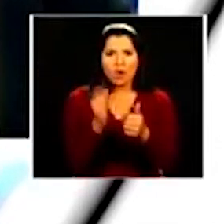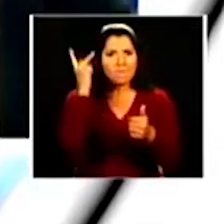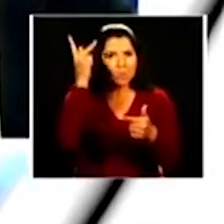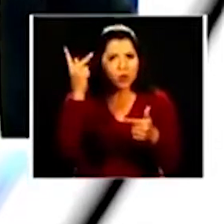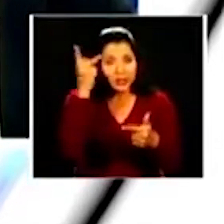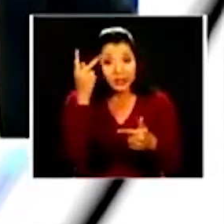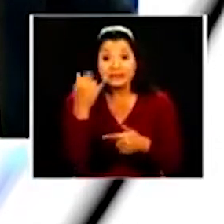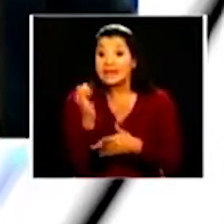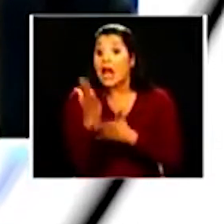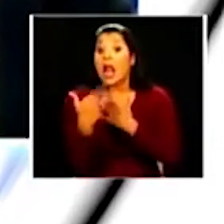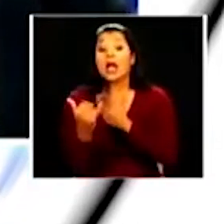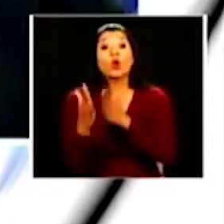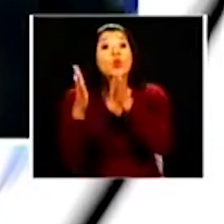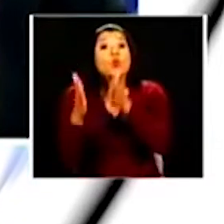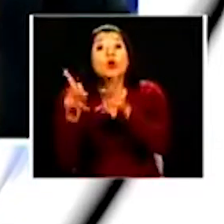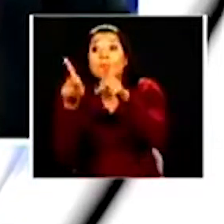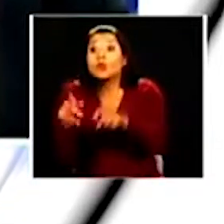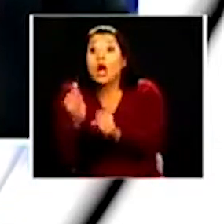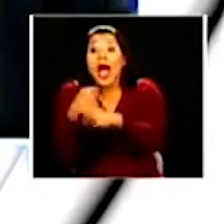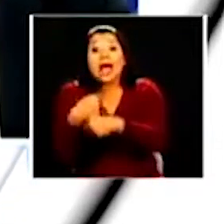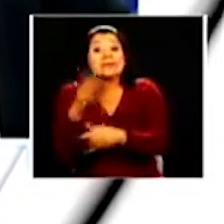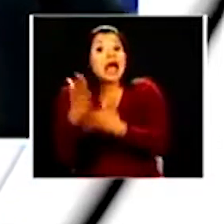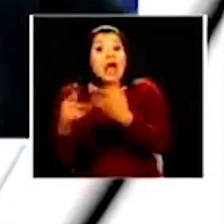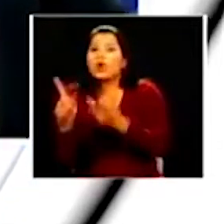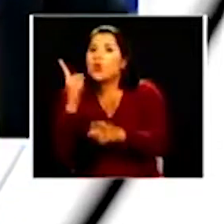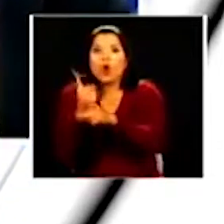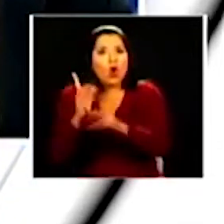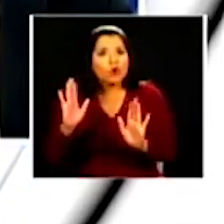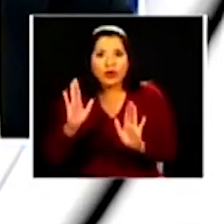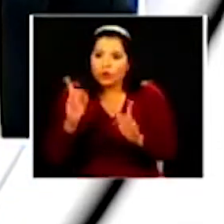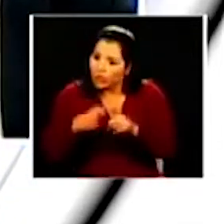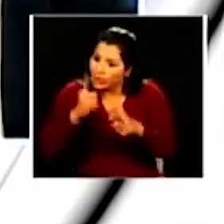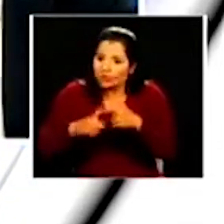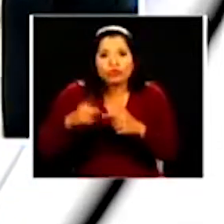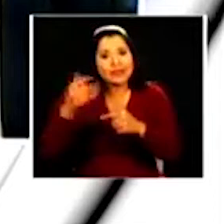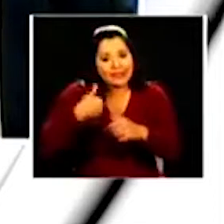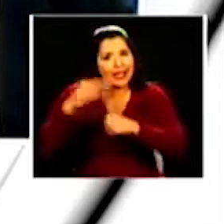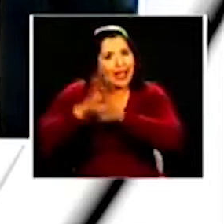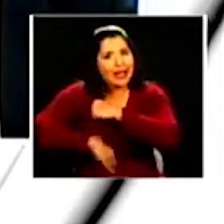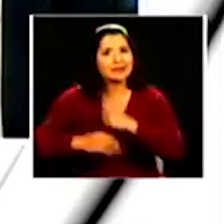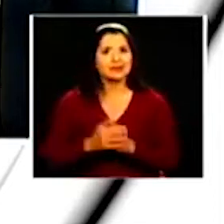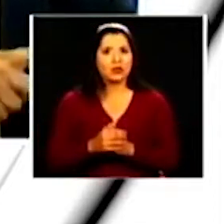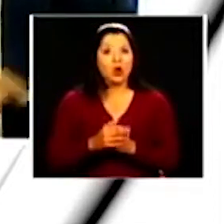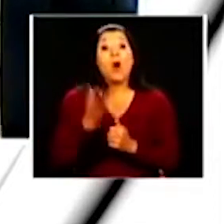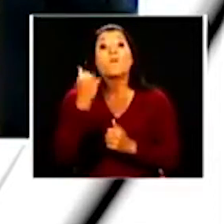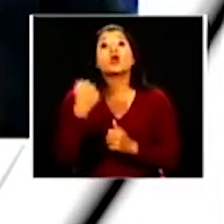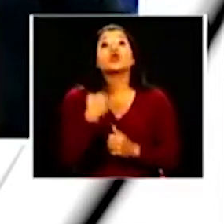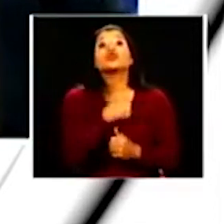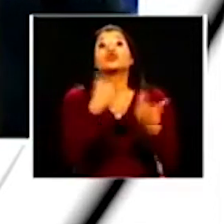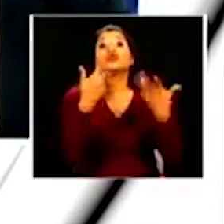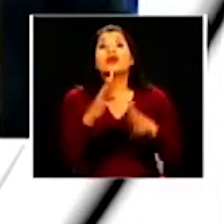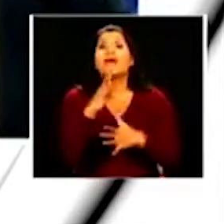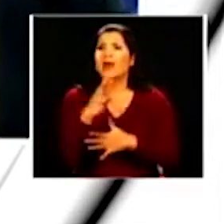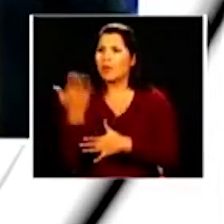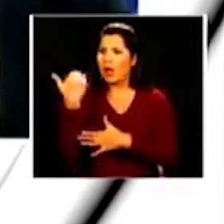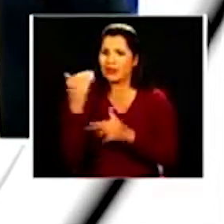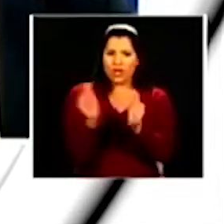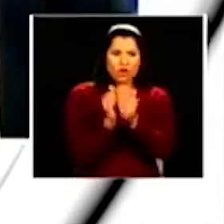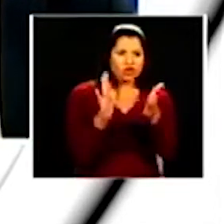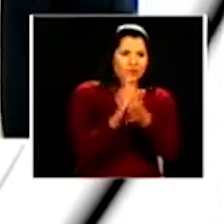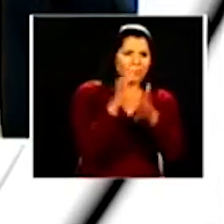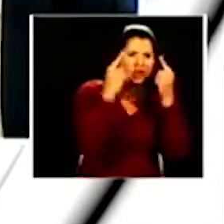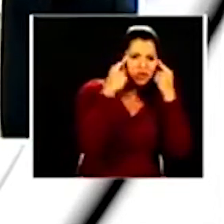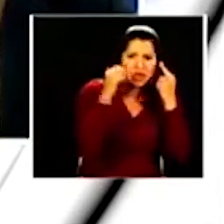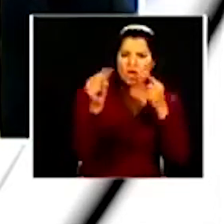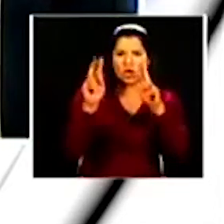alguien tiene que hacer, está haciendo algo indebido y tiene que caer, que caiga, porque así lo hemos dicho antes en los casos de Cemento y otros. Yo